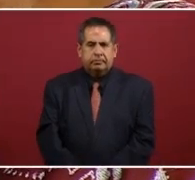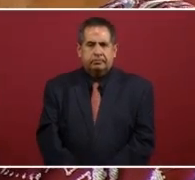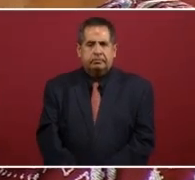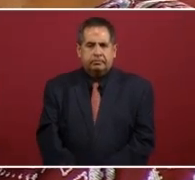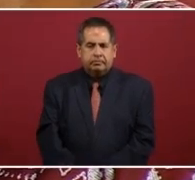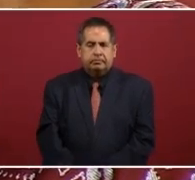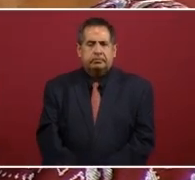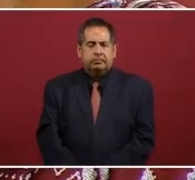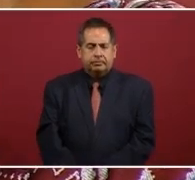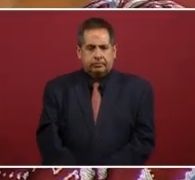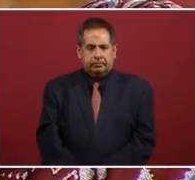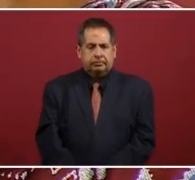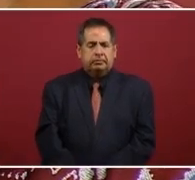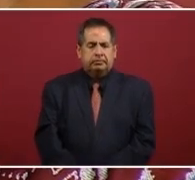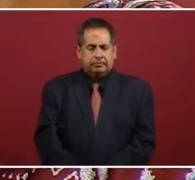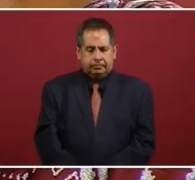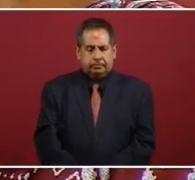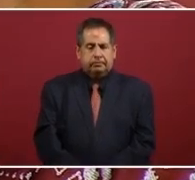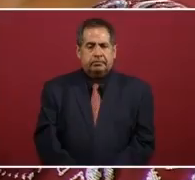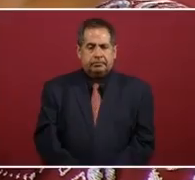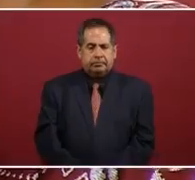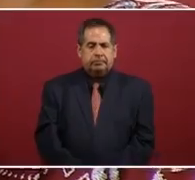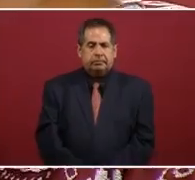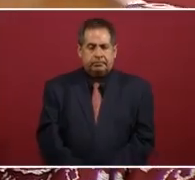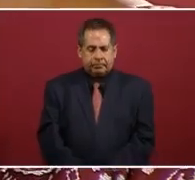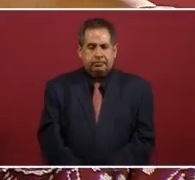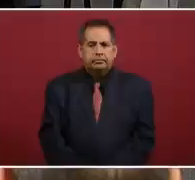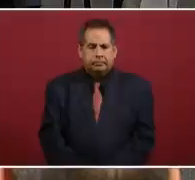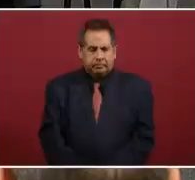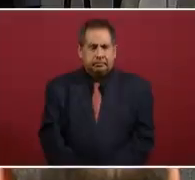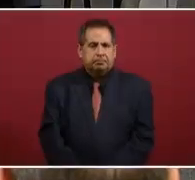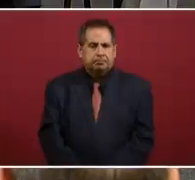of women's rights, not just the end of violence against women.